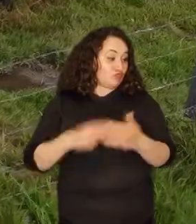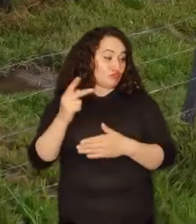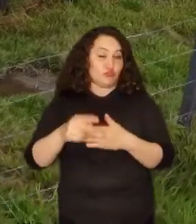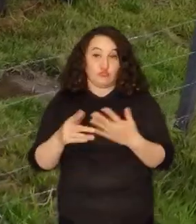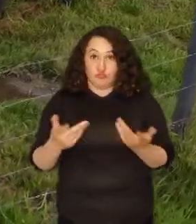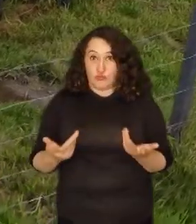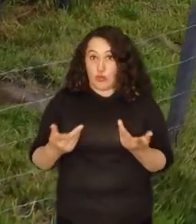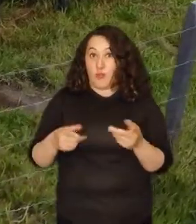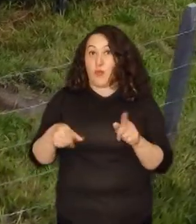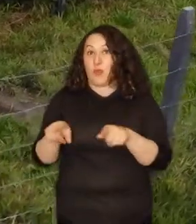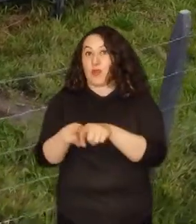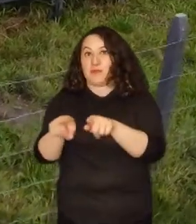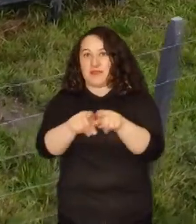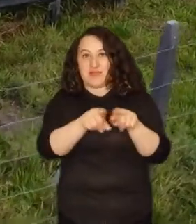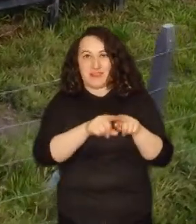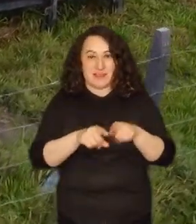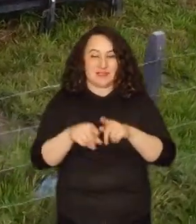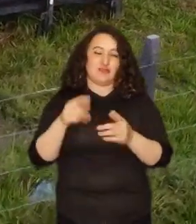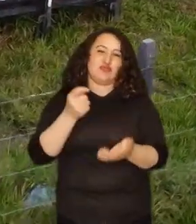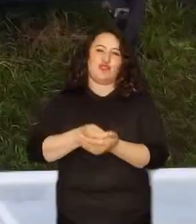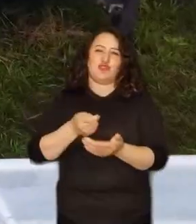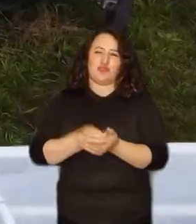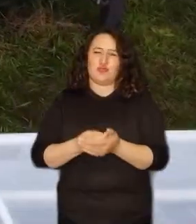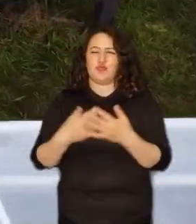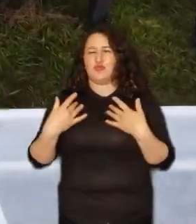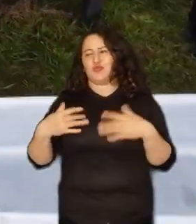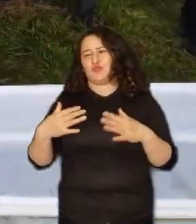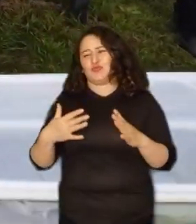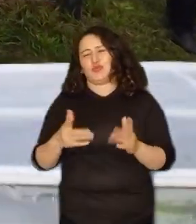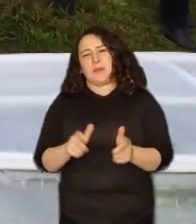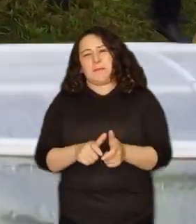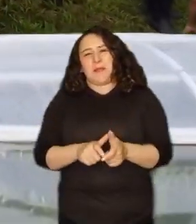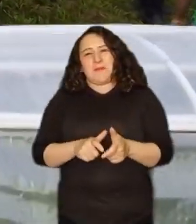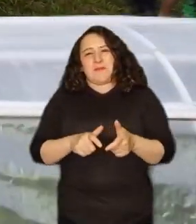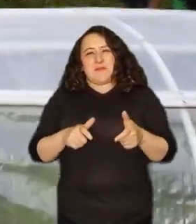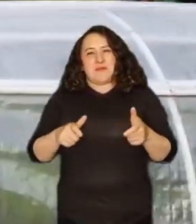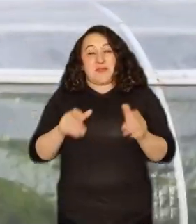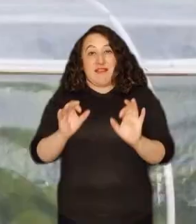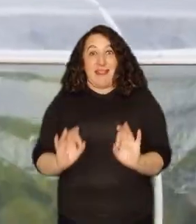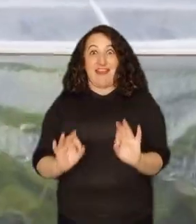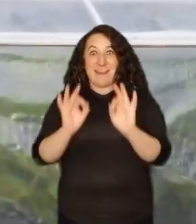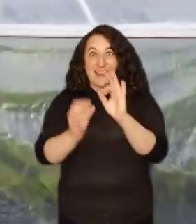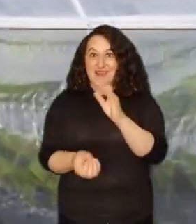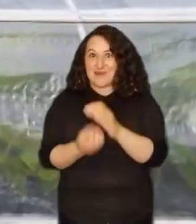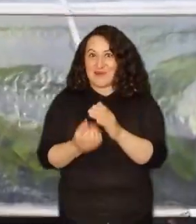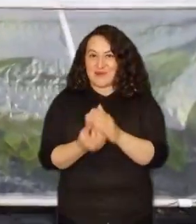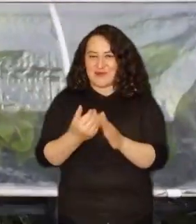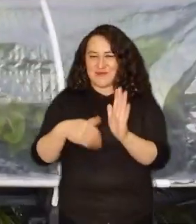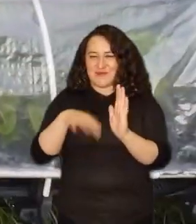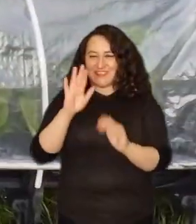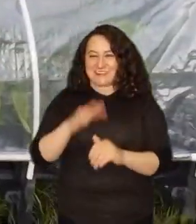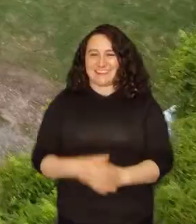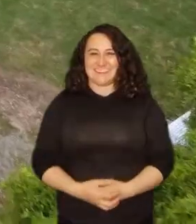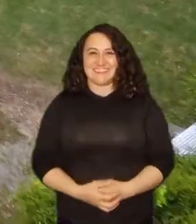Este es un proyecto en donde la hermandad entre los socios ha crecido tanto como la calidad del material que